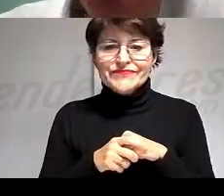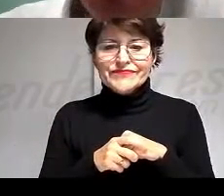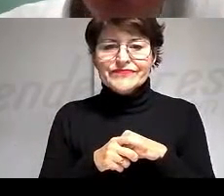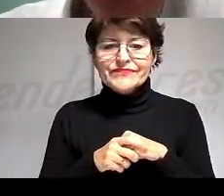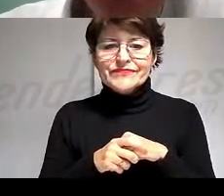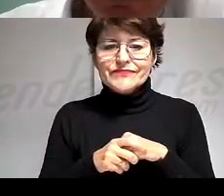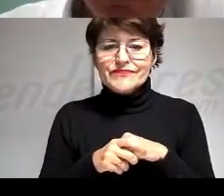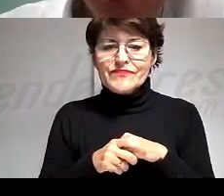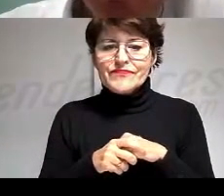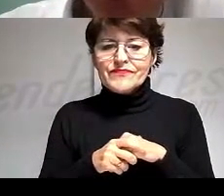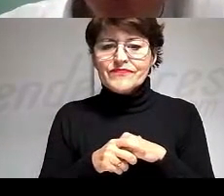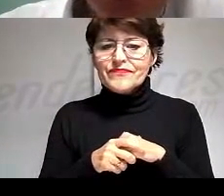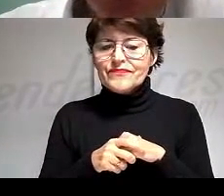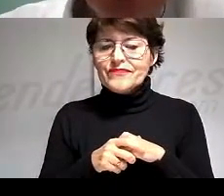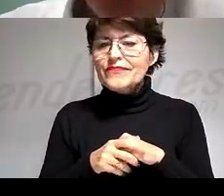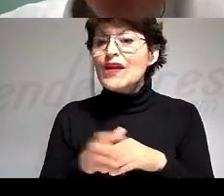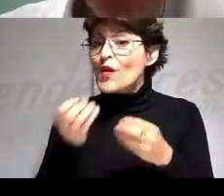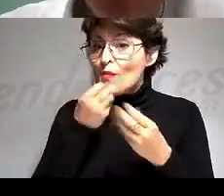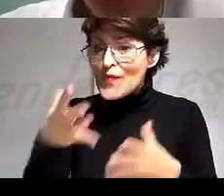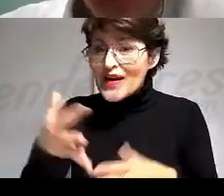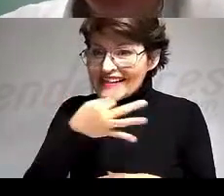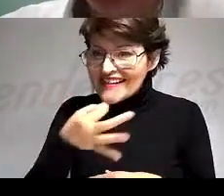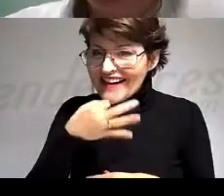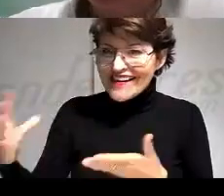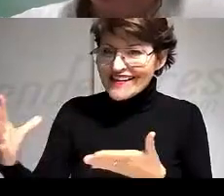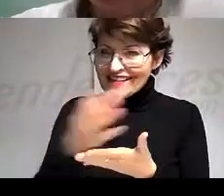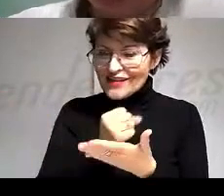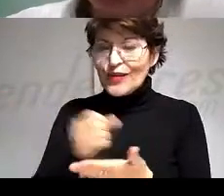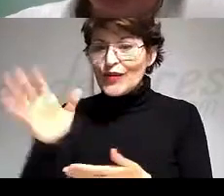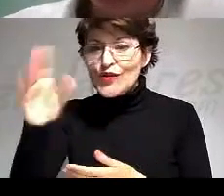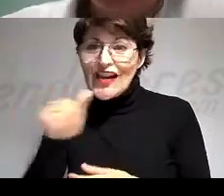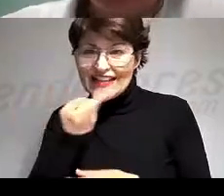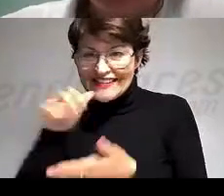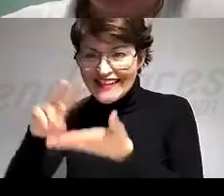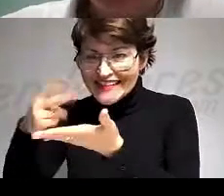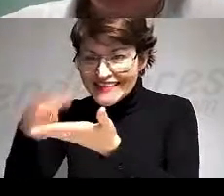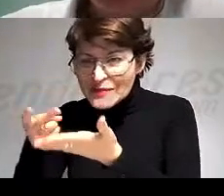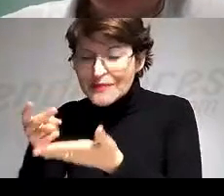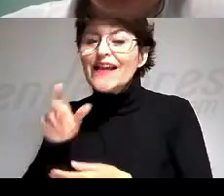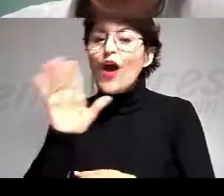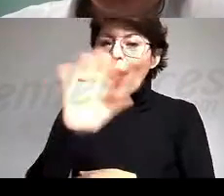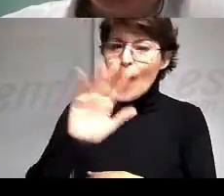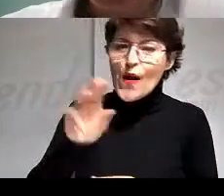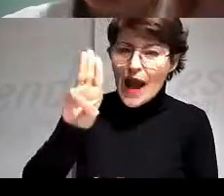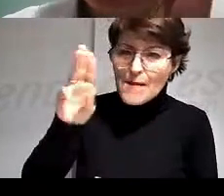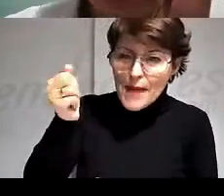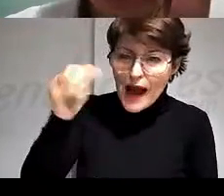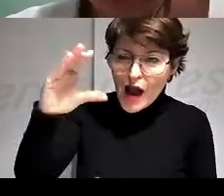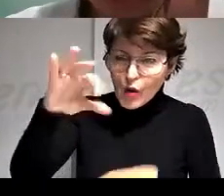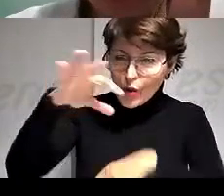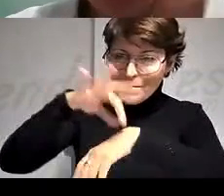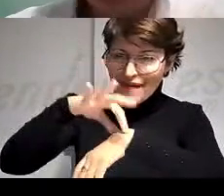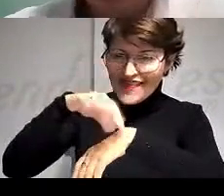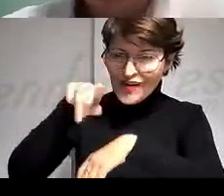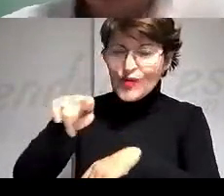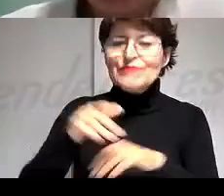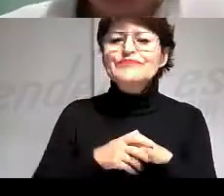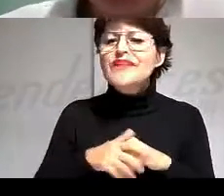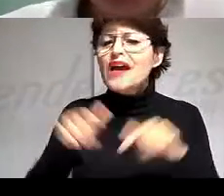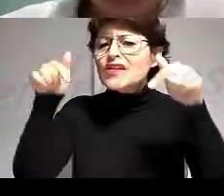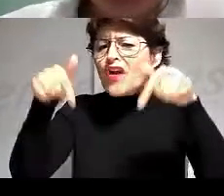mucho. Así que nada, buenas tardes de nuevo a todos. Hola Esther, hola Paco, nuestro médico. Y bueno, ¿qué tenemos